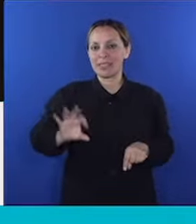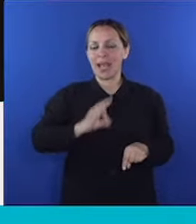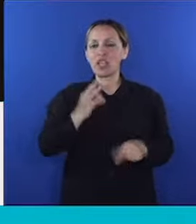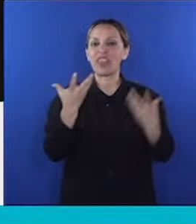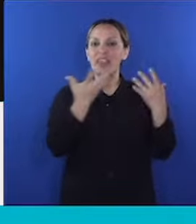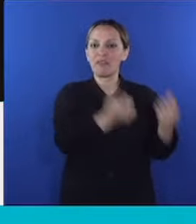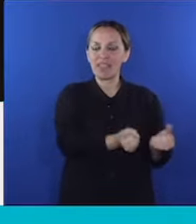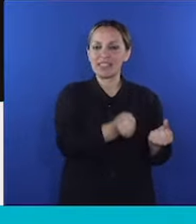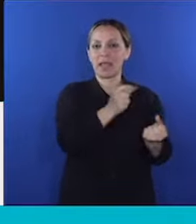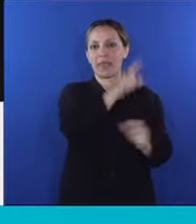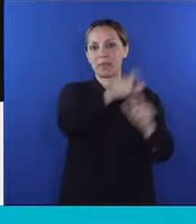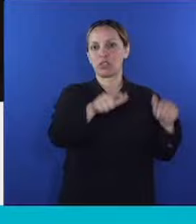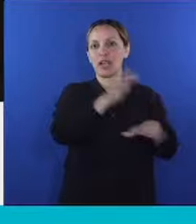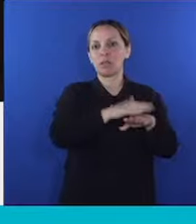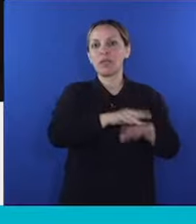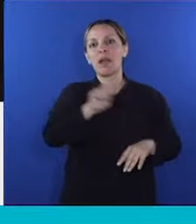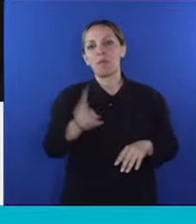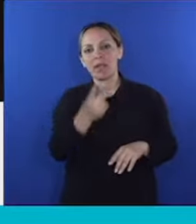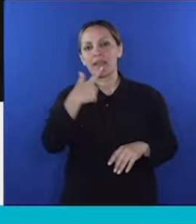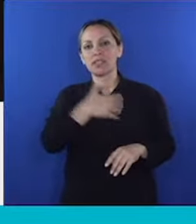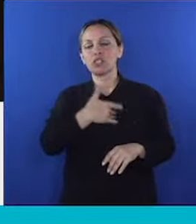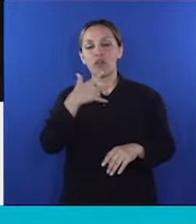asesinos de Sofía Martínez